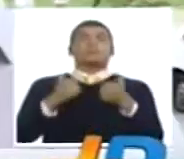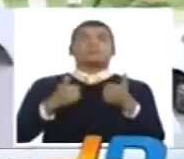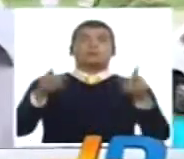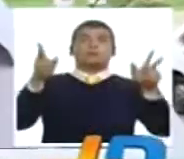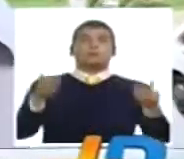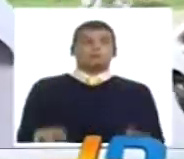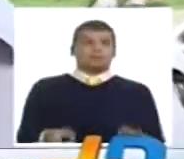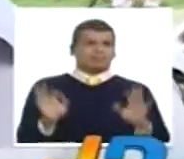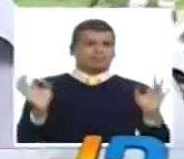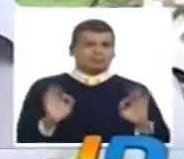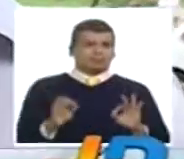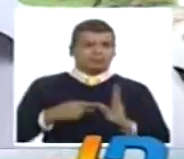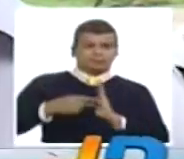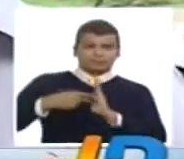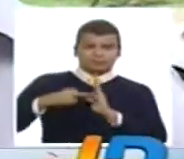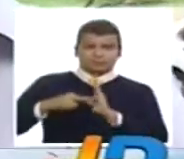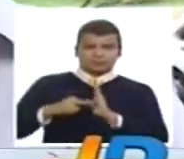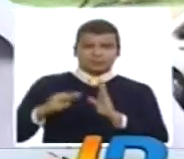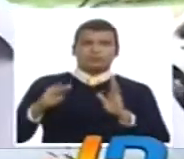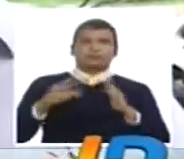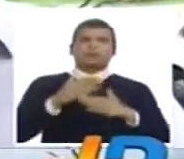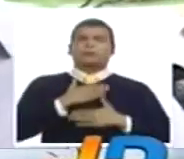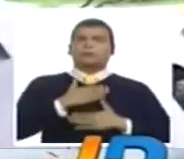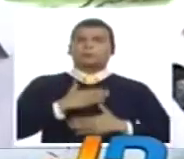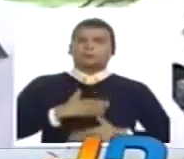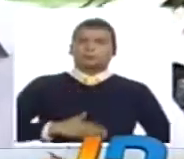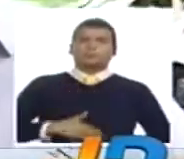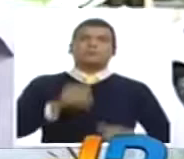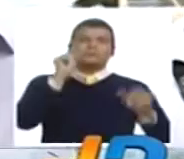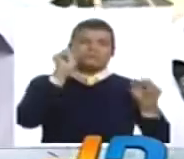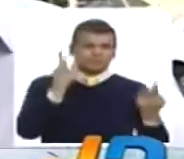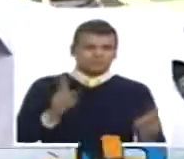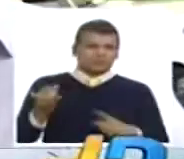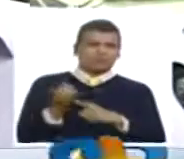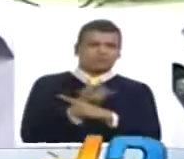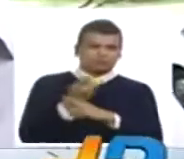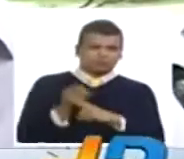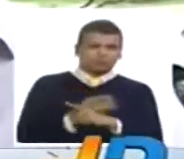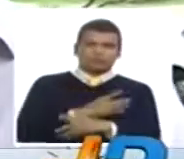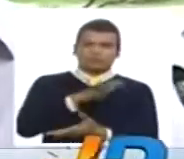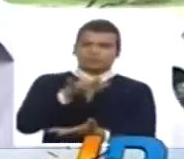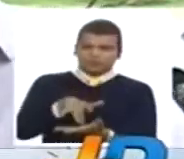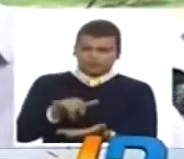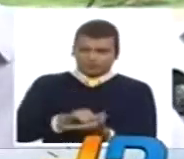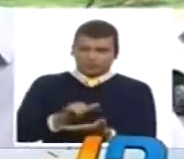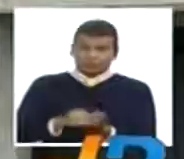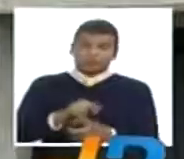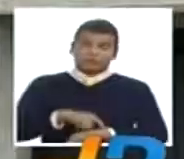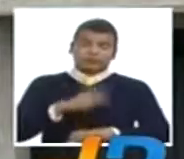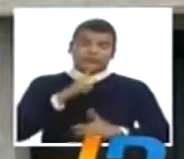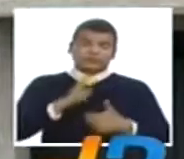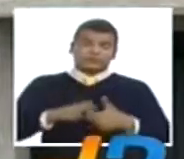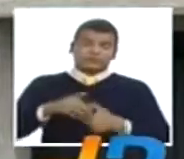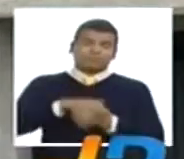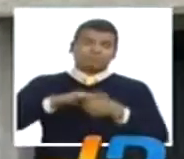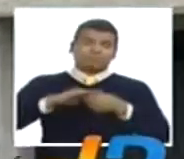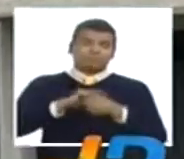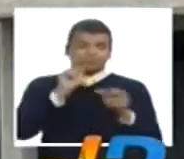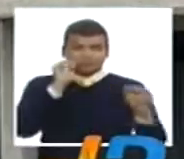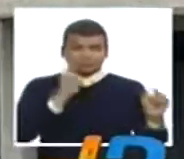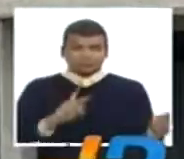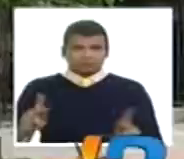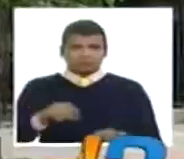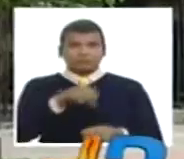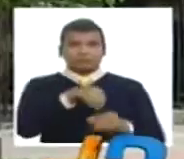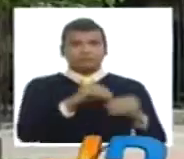paz. Significa tranquilidad para los usuarios, para las personas que están con nosotros aquí durante esos periodos. quienes habitan en las